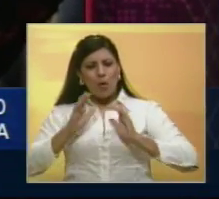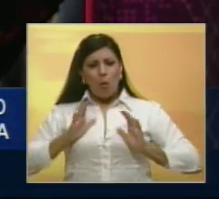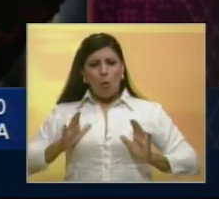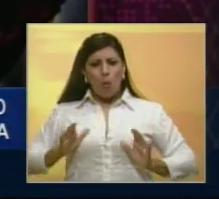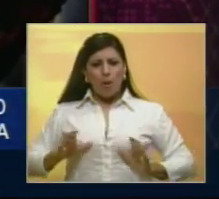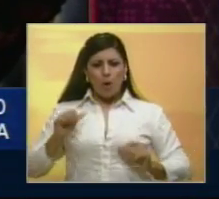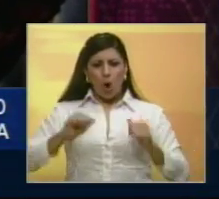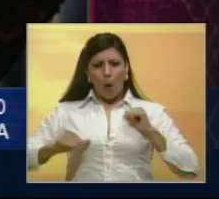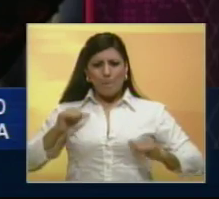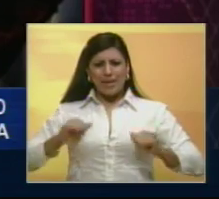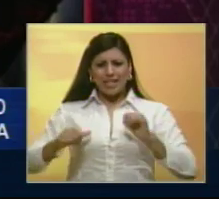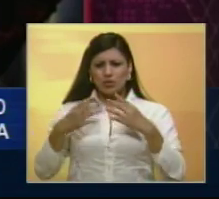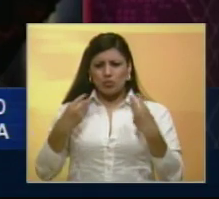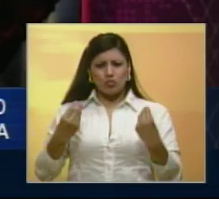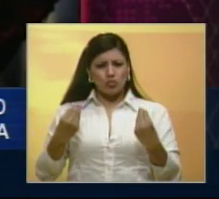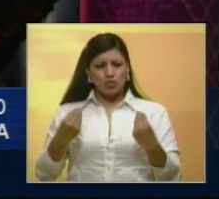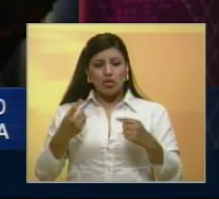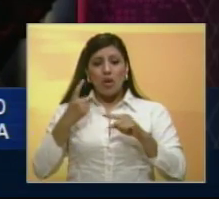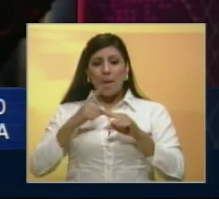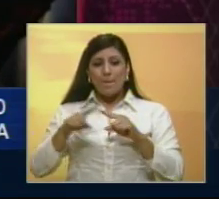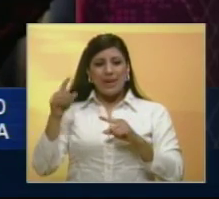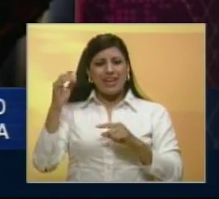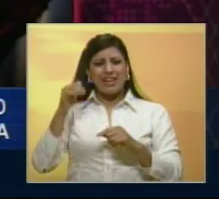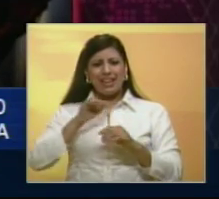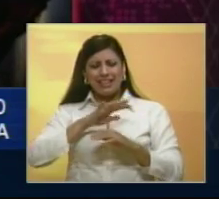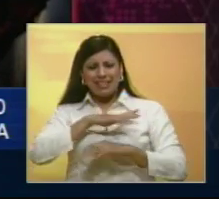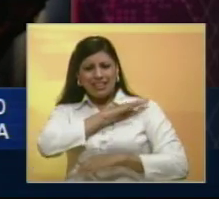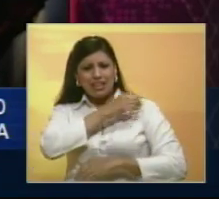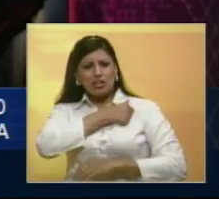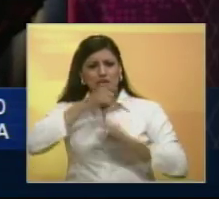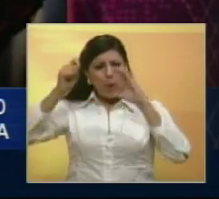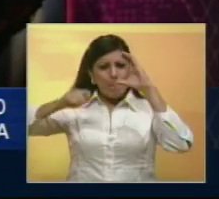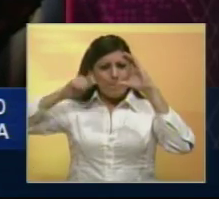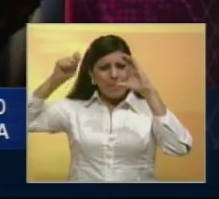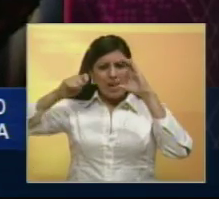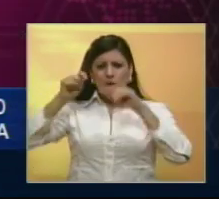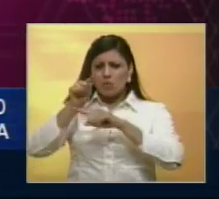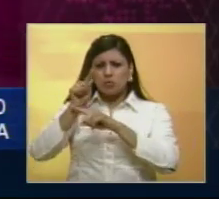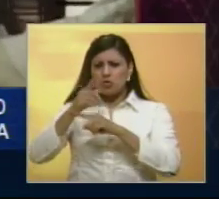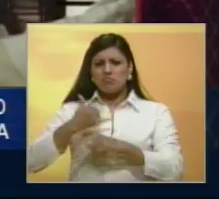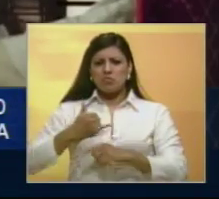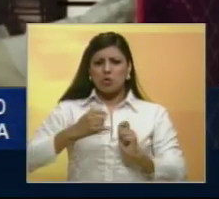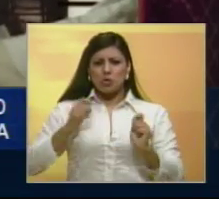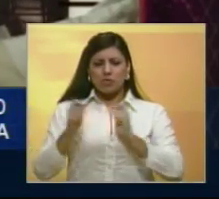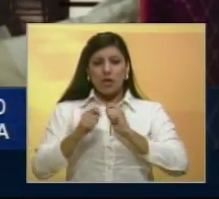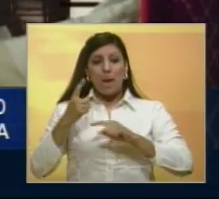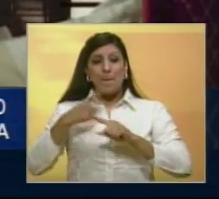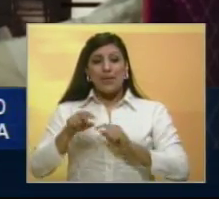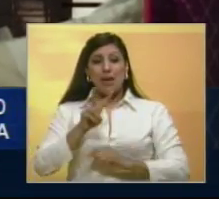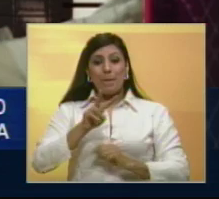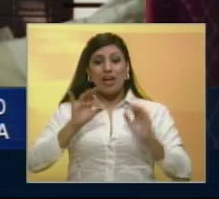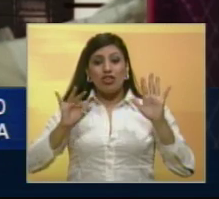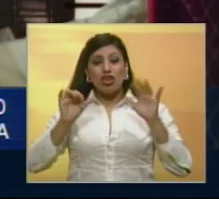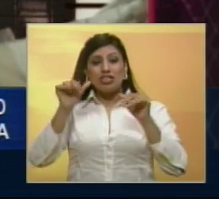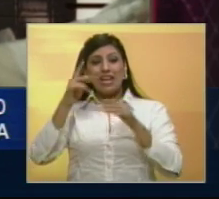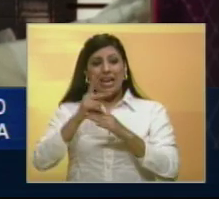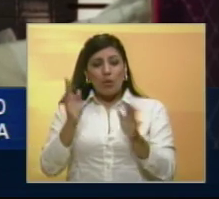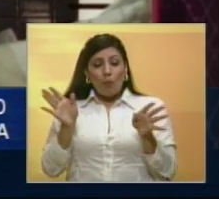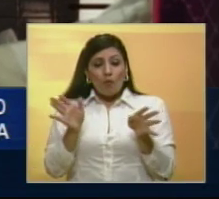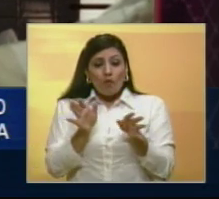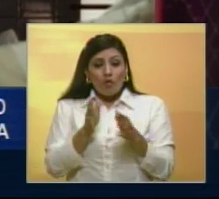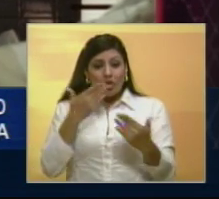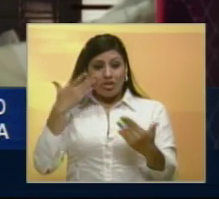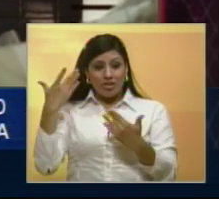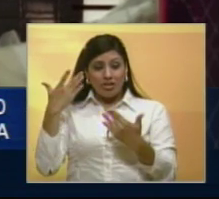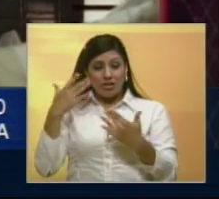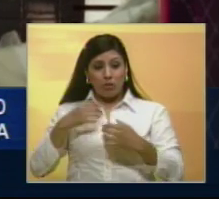por decisión personal, pues no siempre los directores de las películas se lo exigían. Pero luego de perder 28 kilos para El Maquinista y aumentar